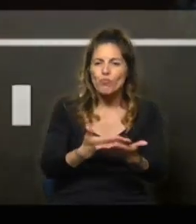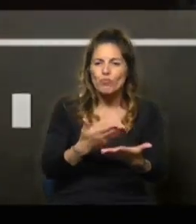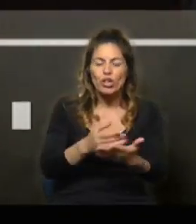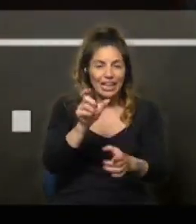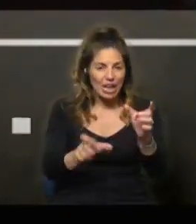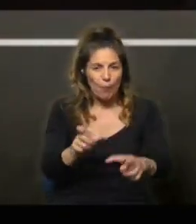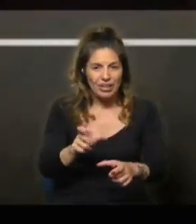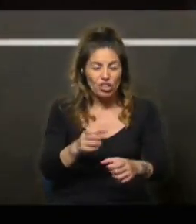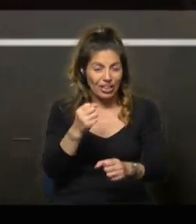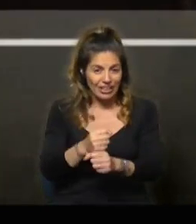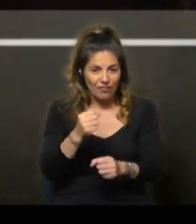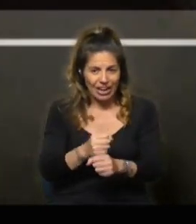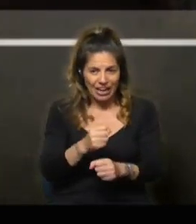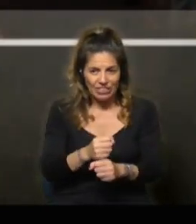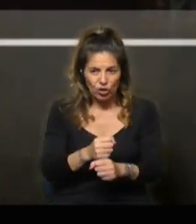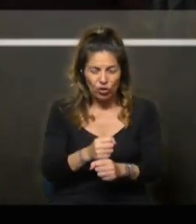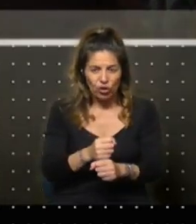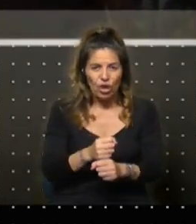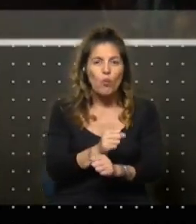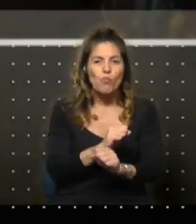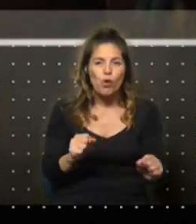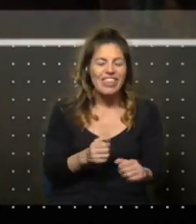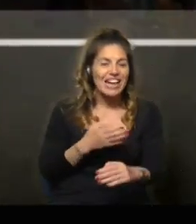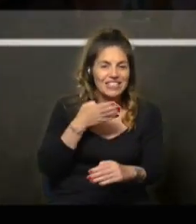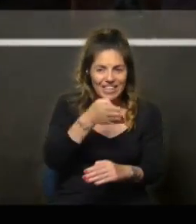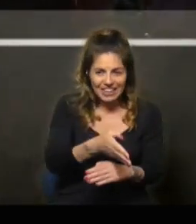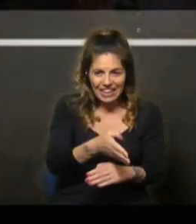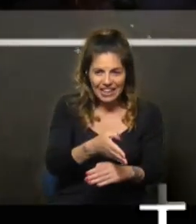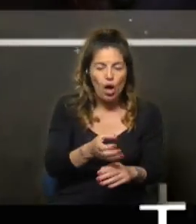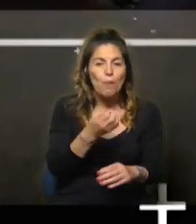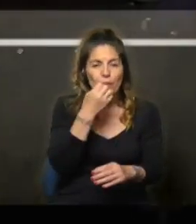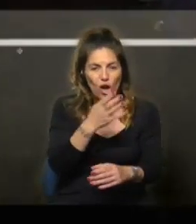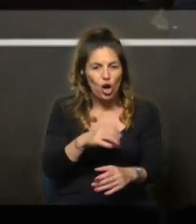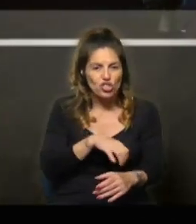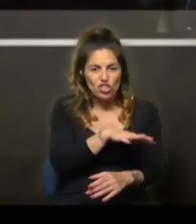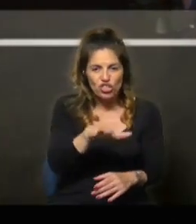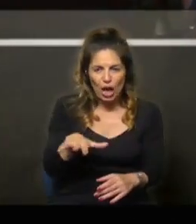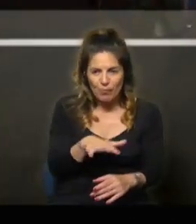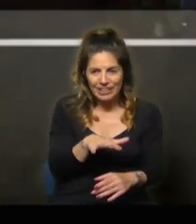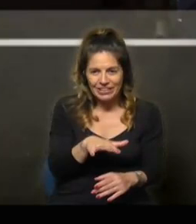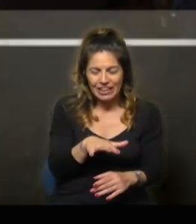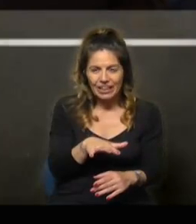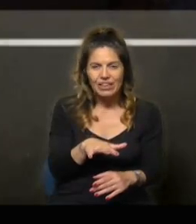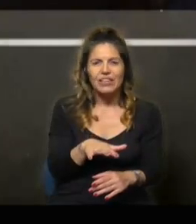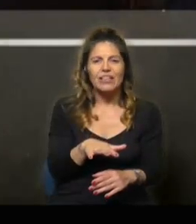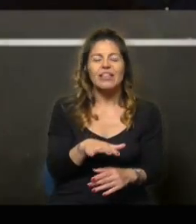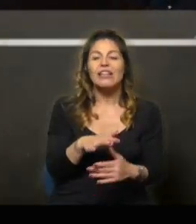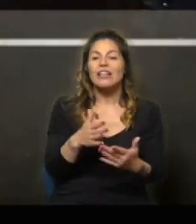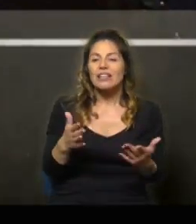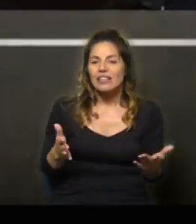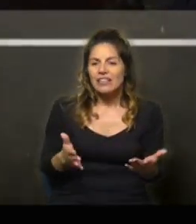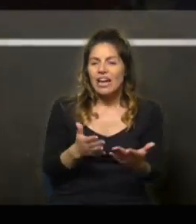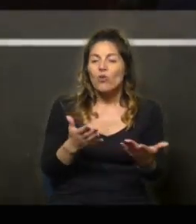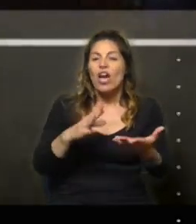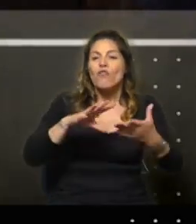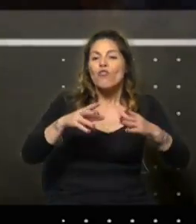gente que está laburando que sea laburante pueda acceder a ser mejor socialmente O sea que sea de alguna